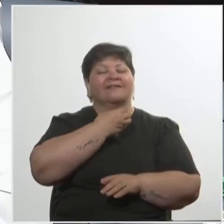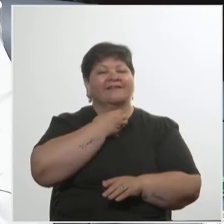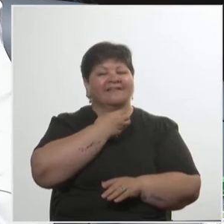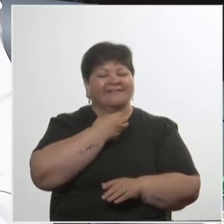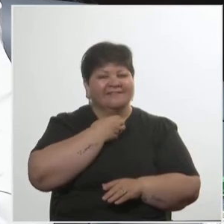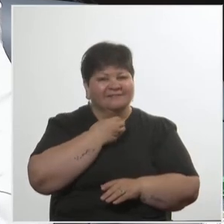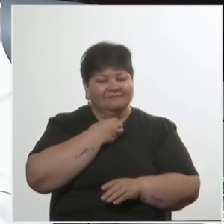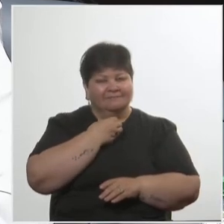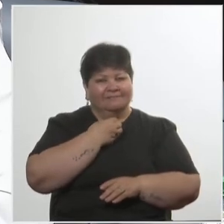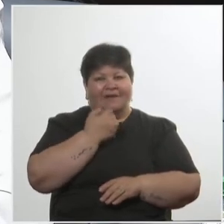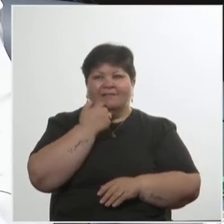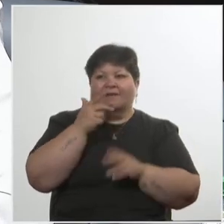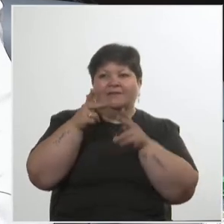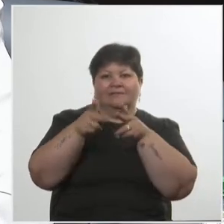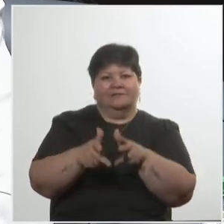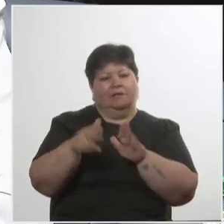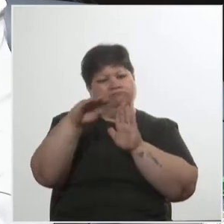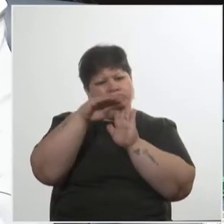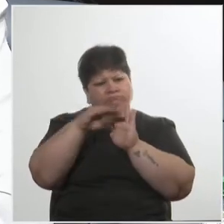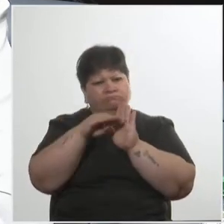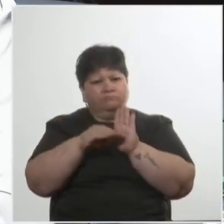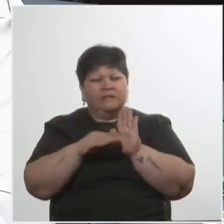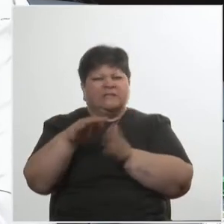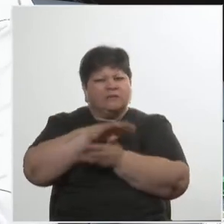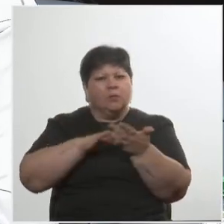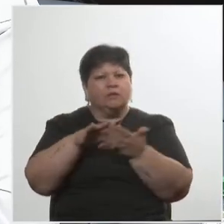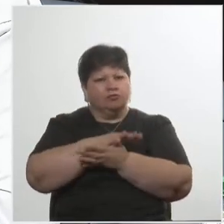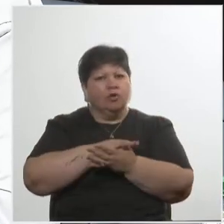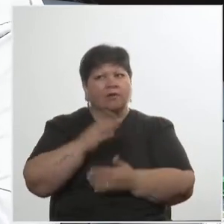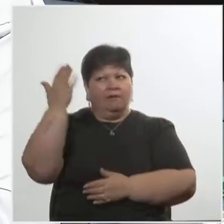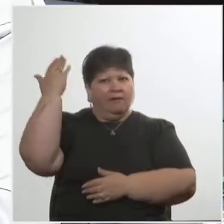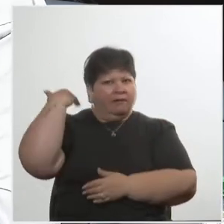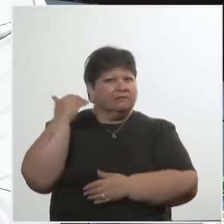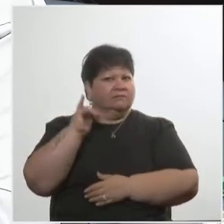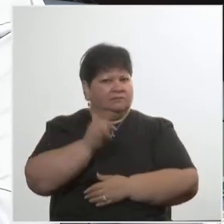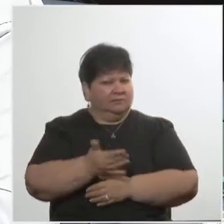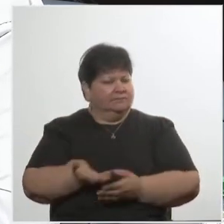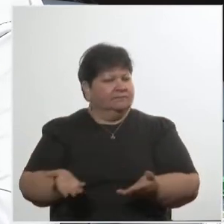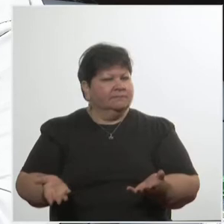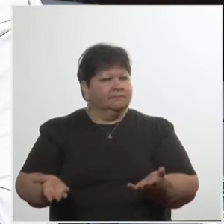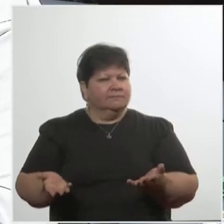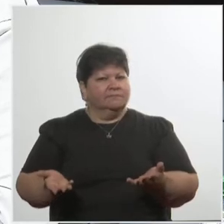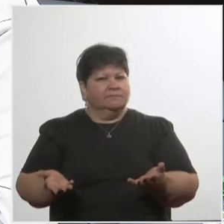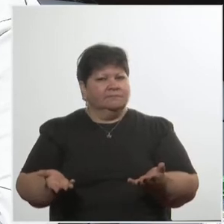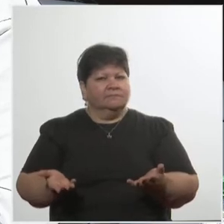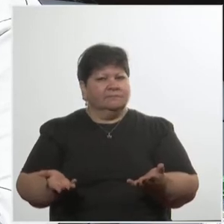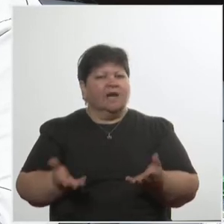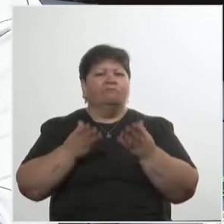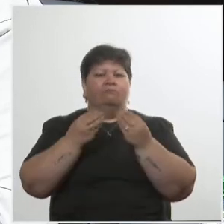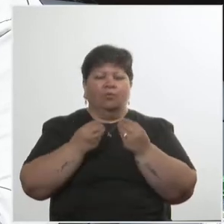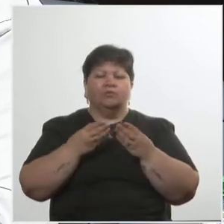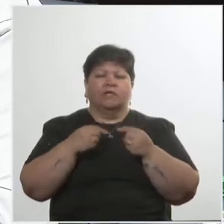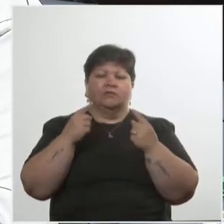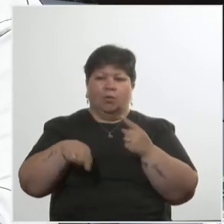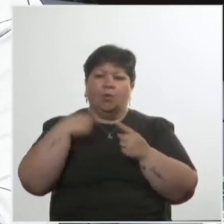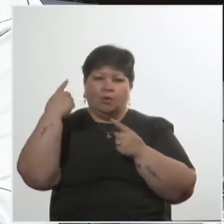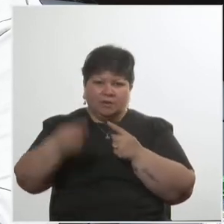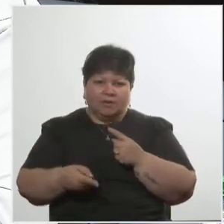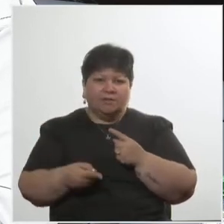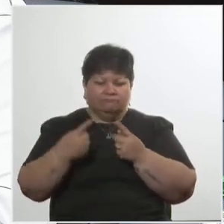señalaba una serie de situaciones que han pasado y sí hay muchas más que quizás que